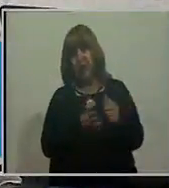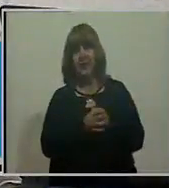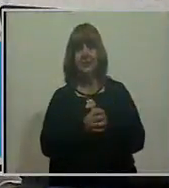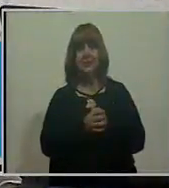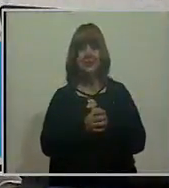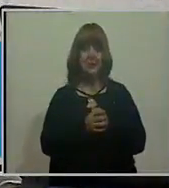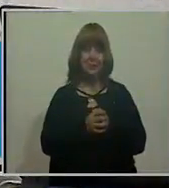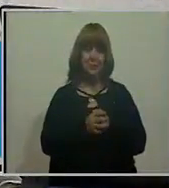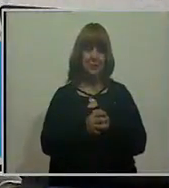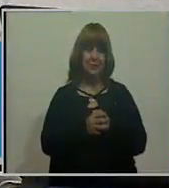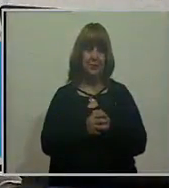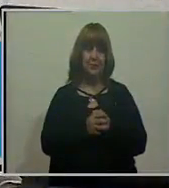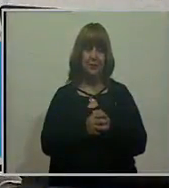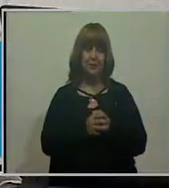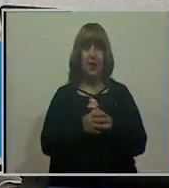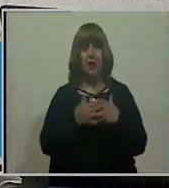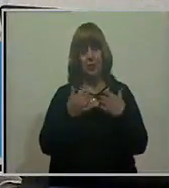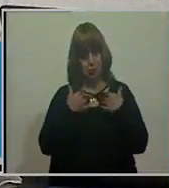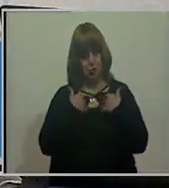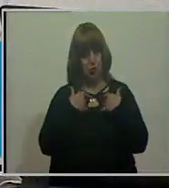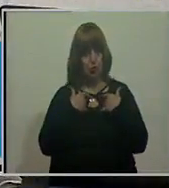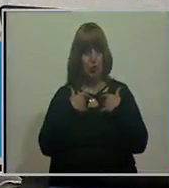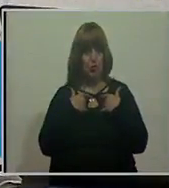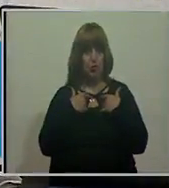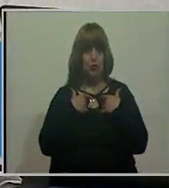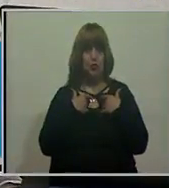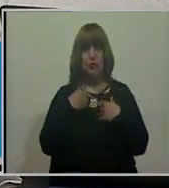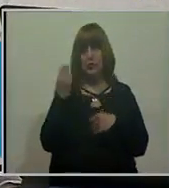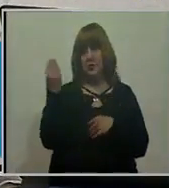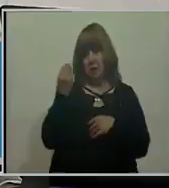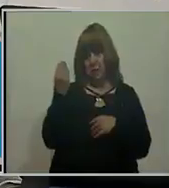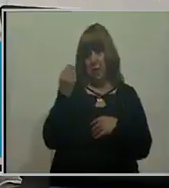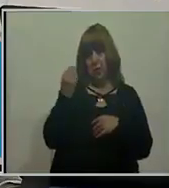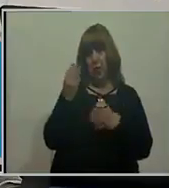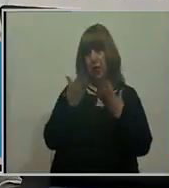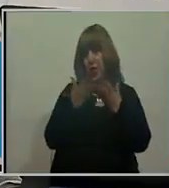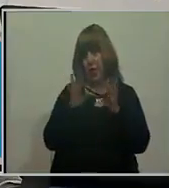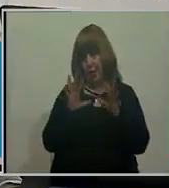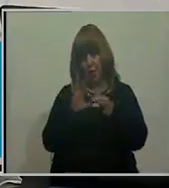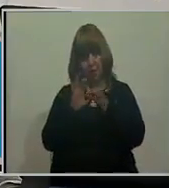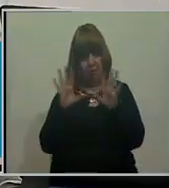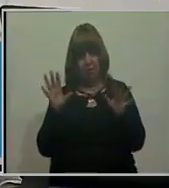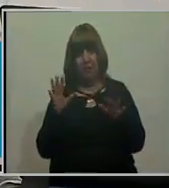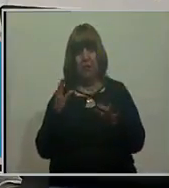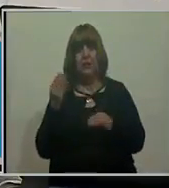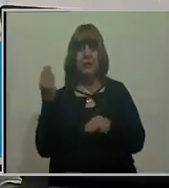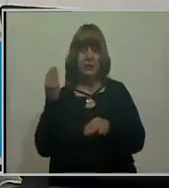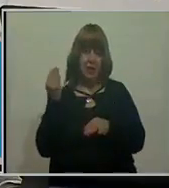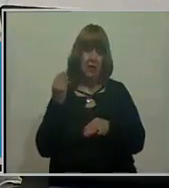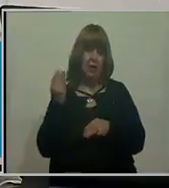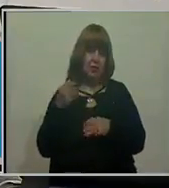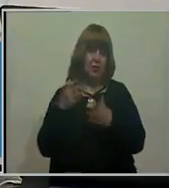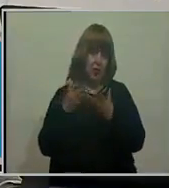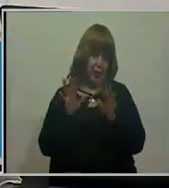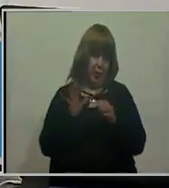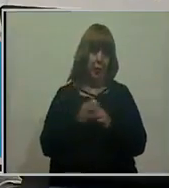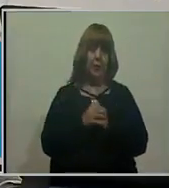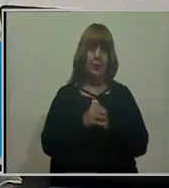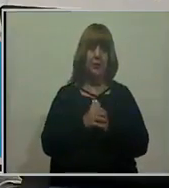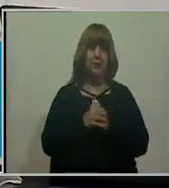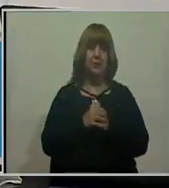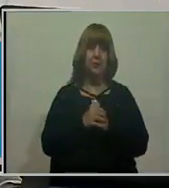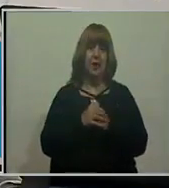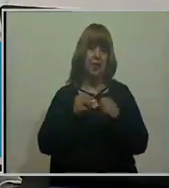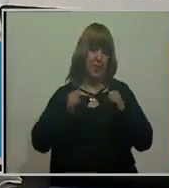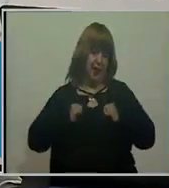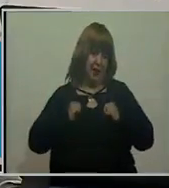No, digo. Yo me voy a... El sábado tengo el día libre, Rodi. Sí. Qué difícil va a estar la vuelta. Lo sabemos. Sí. ¿Para